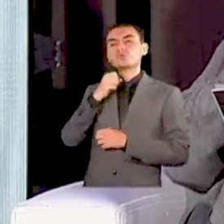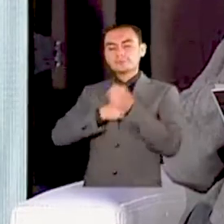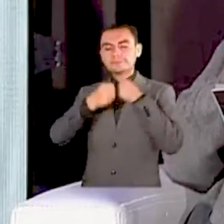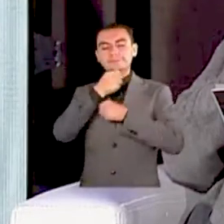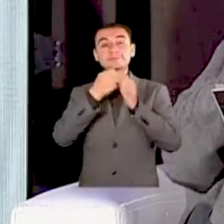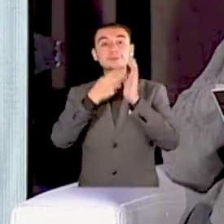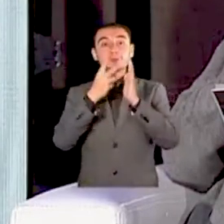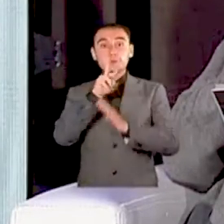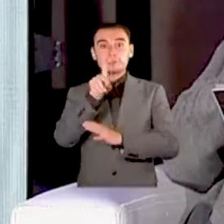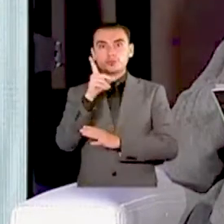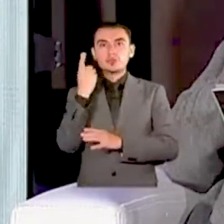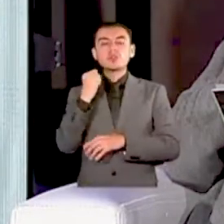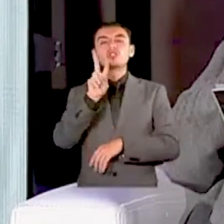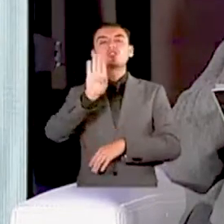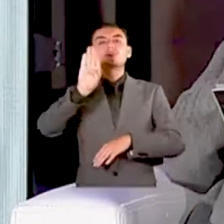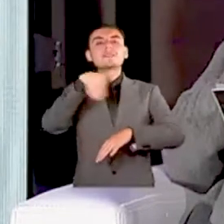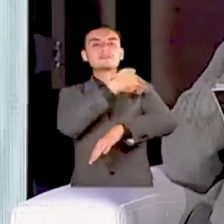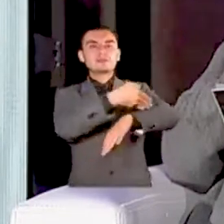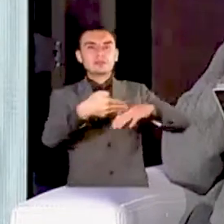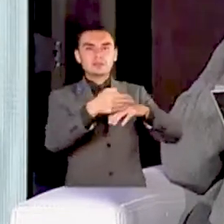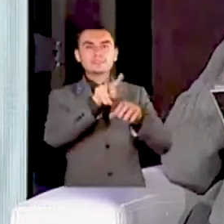teníamos